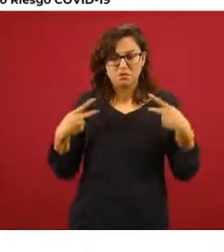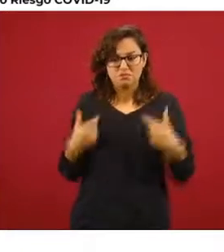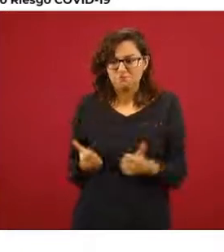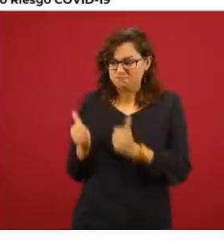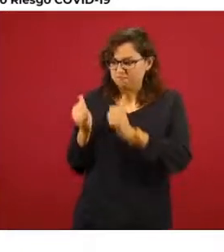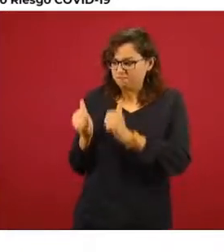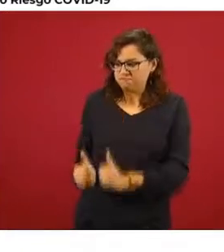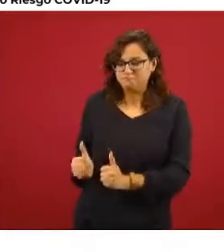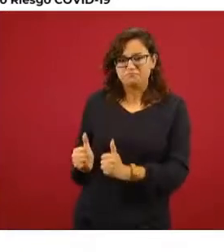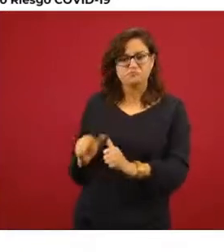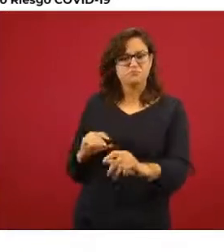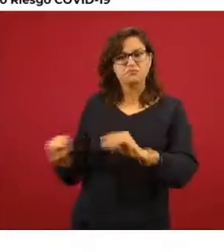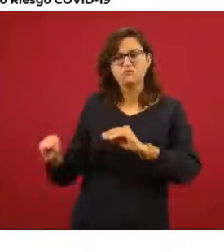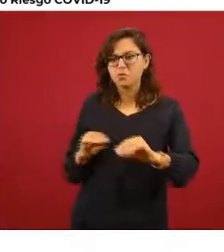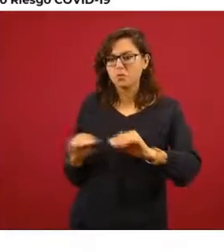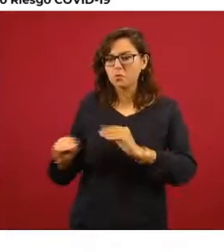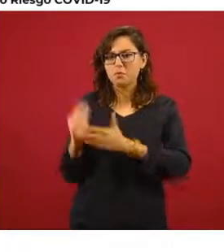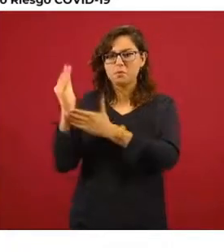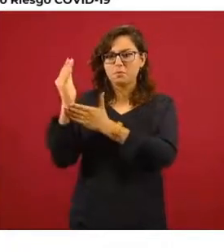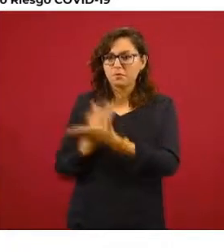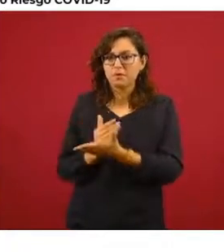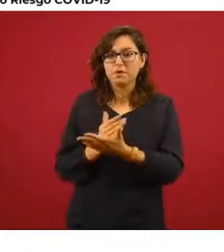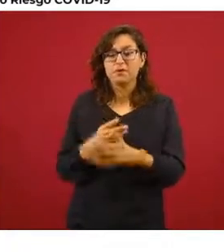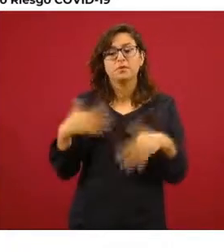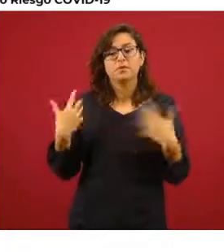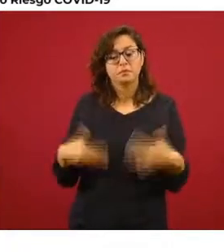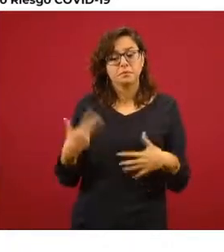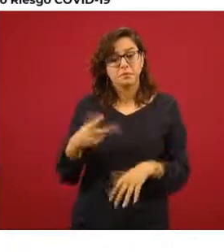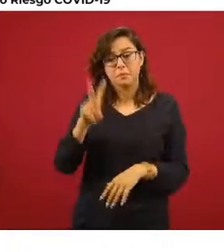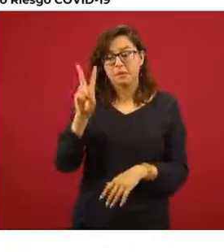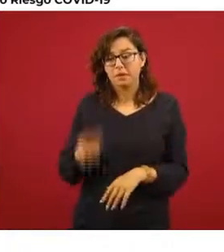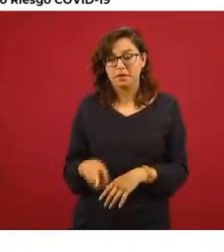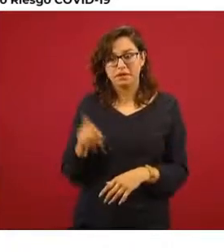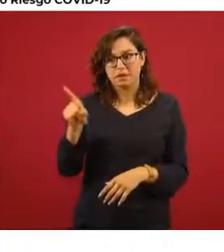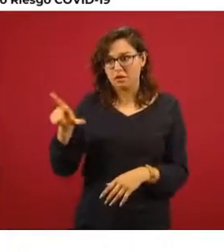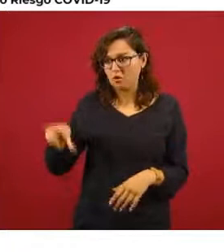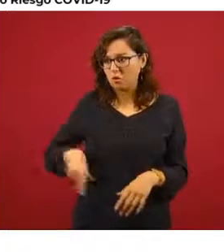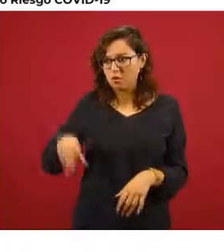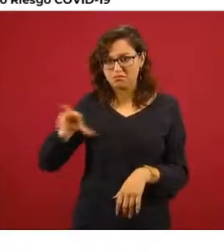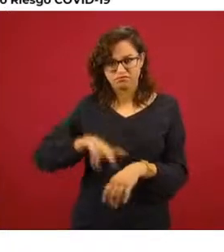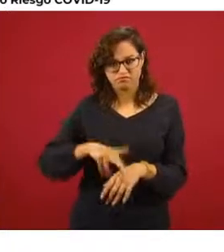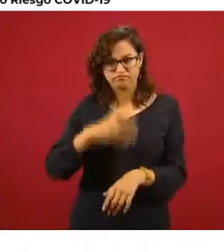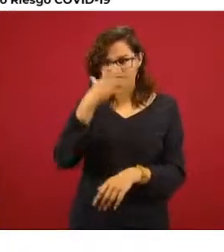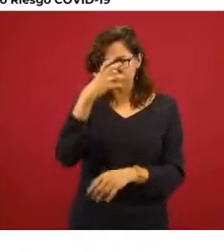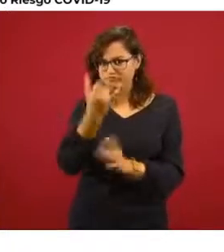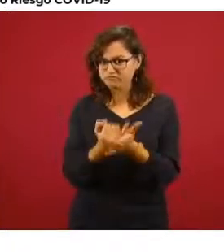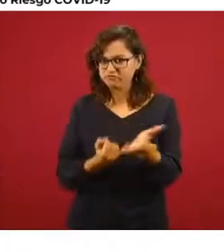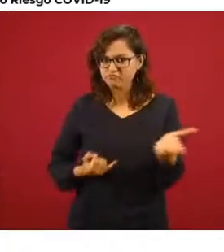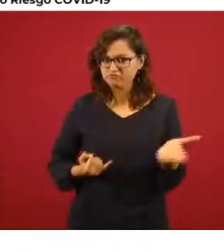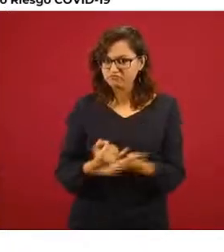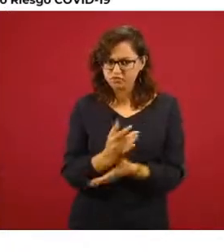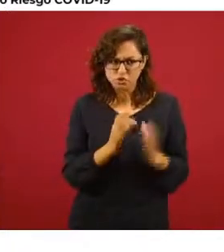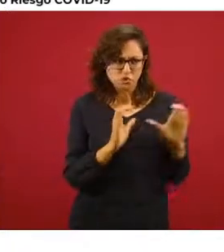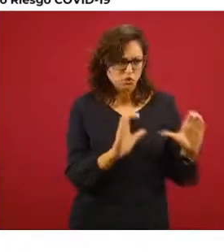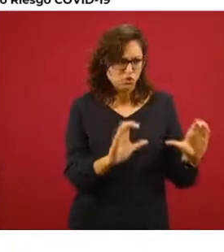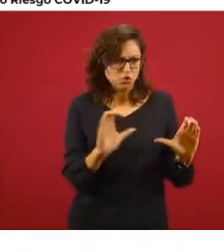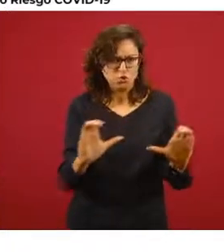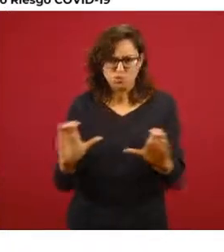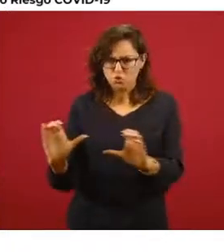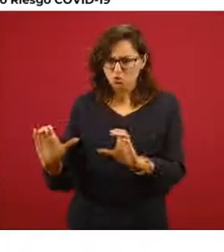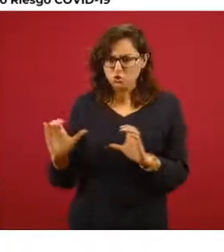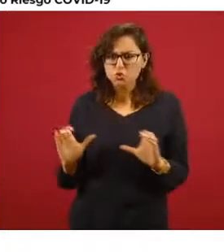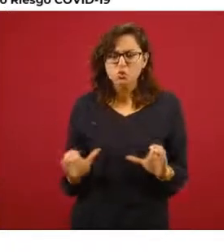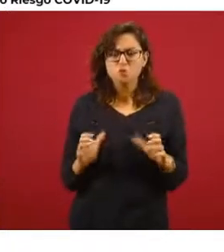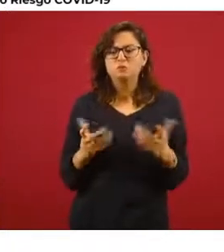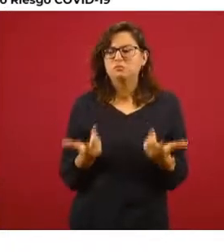aquí también reconocemos públicamente las intervenciones del gobernador Carlos Joaquín, que fueron extremadamente cuidadosas, a pesar